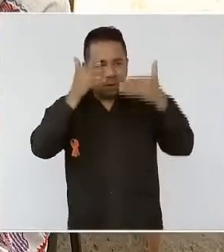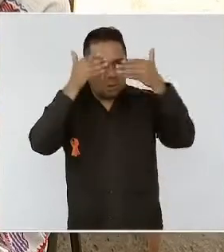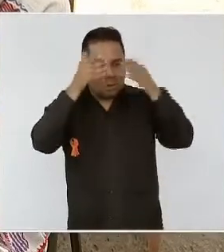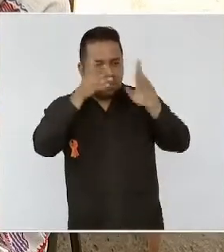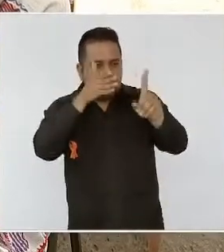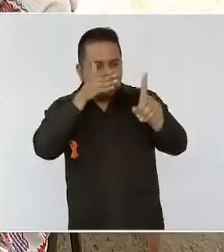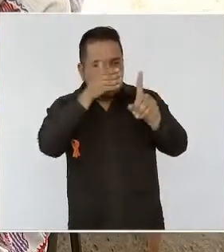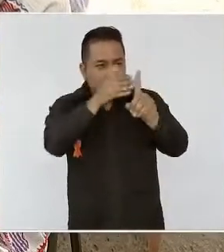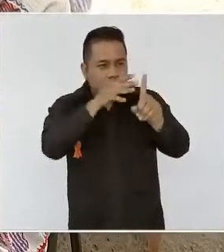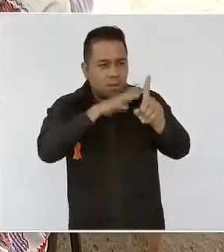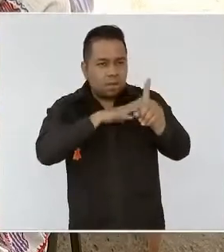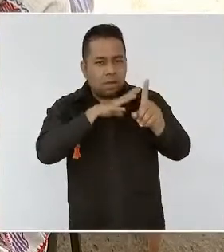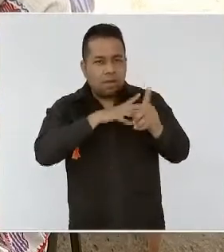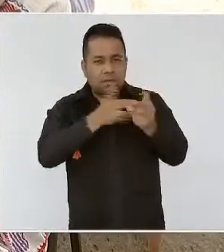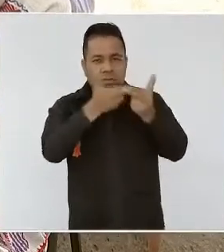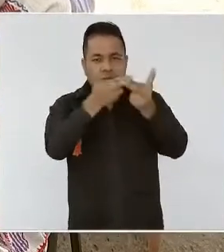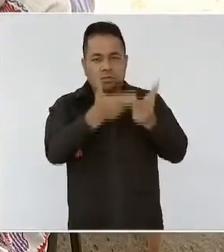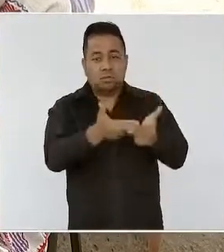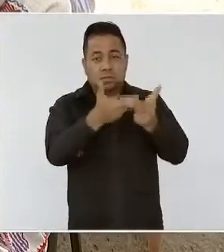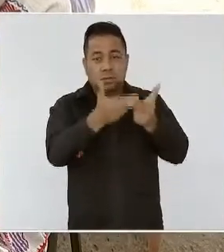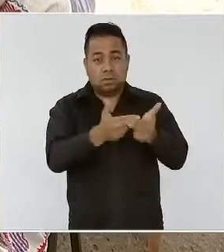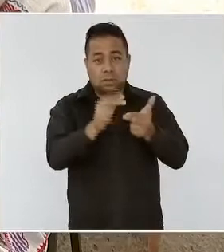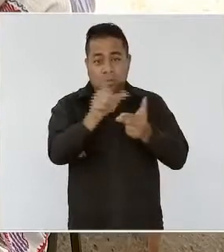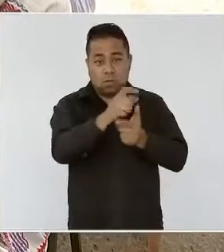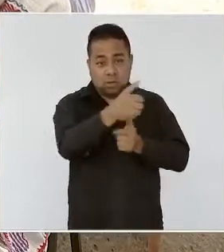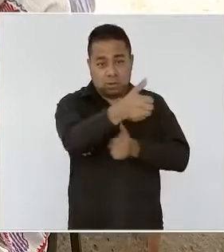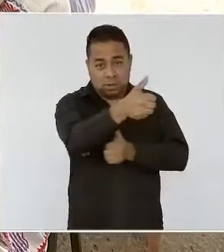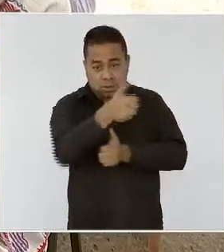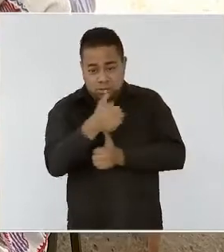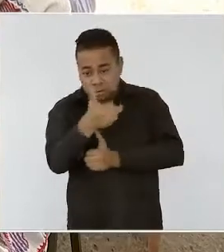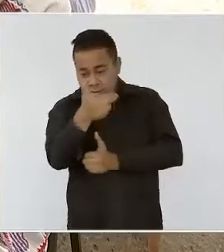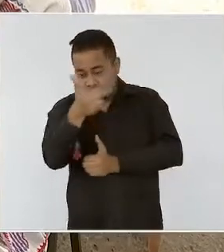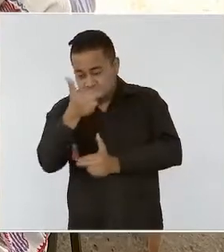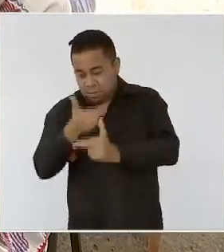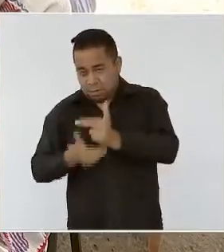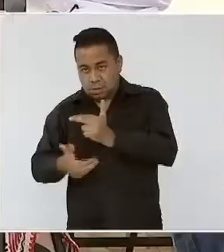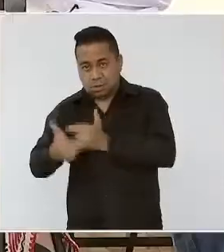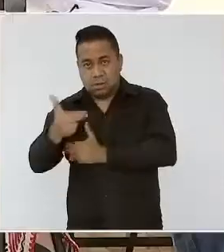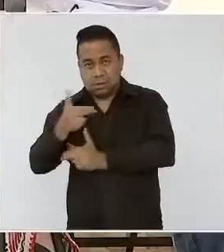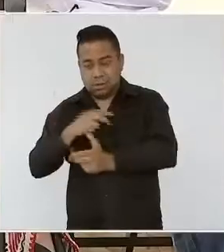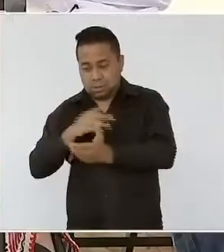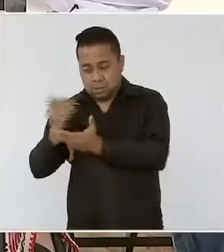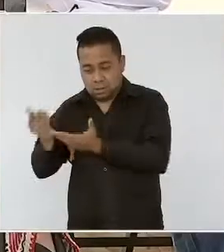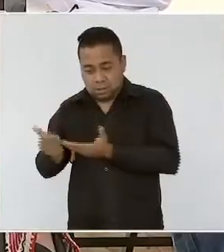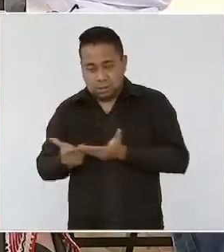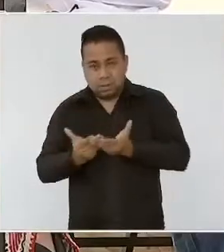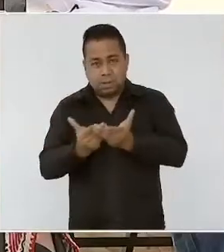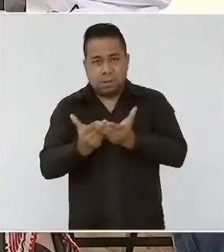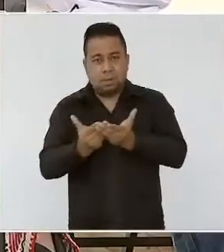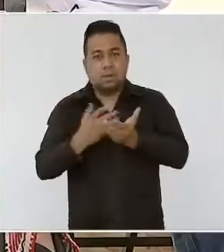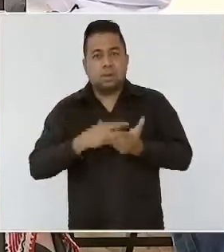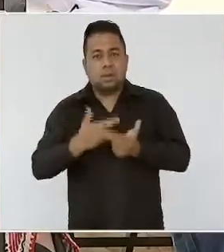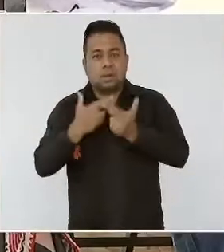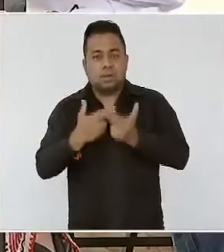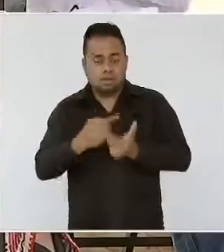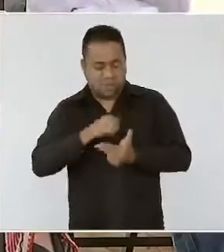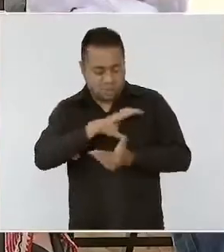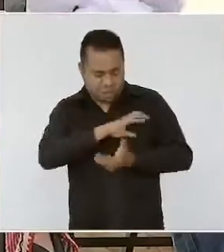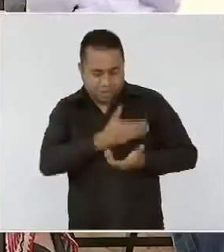prosperidad, y a tu retorno recibirás la cascada de mi